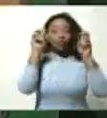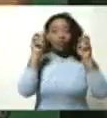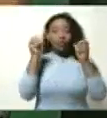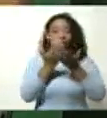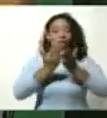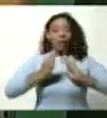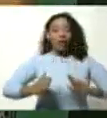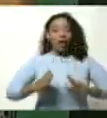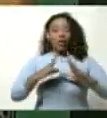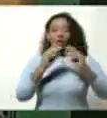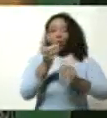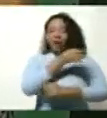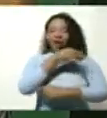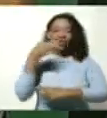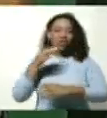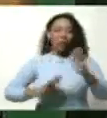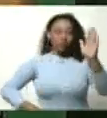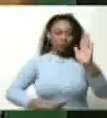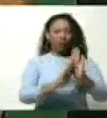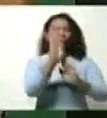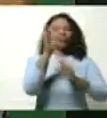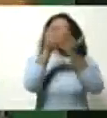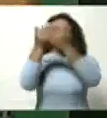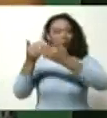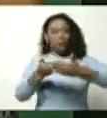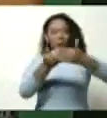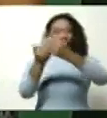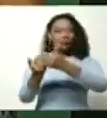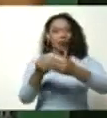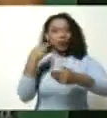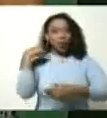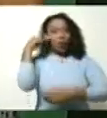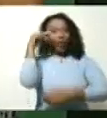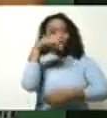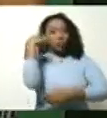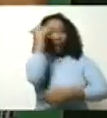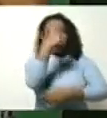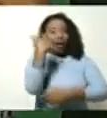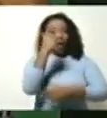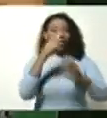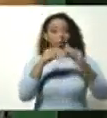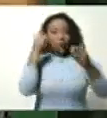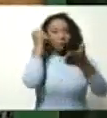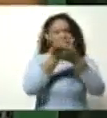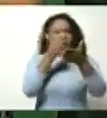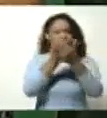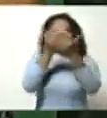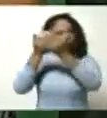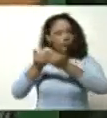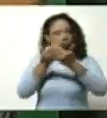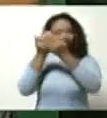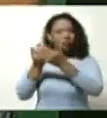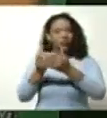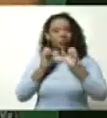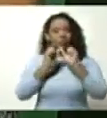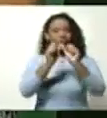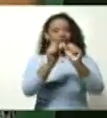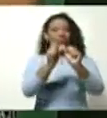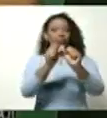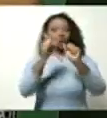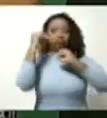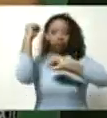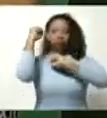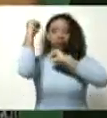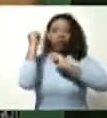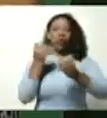todos extraordinarios, extraordinarios estudiantes. Los veo en sus caras, todo el empeño por el estudio y seguir virtuosos como